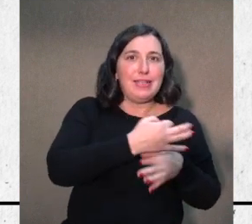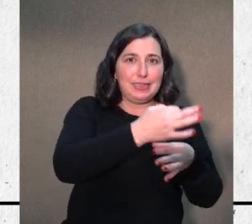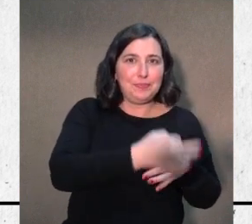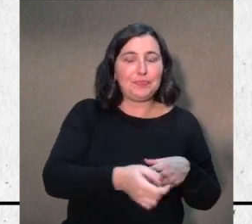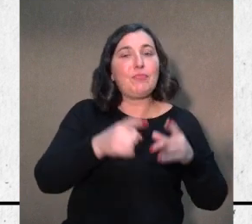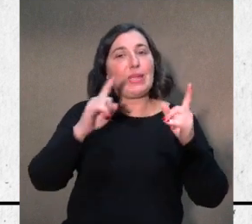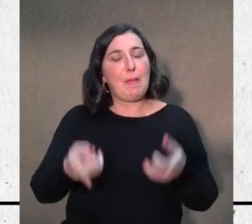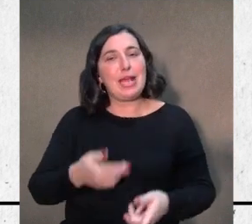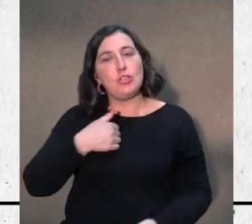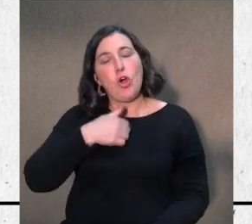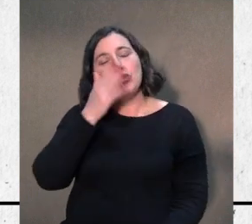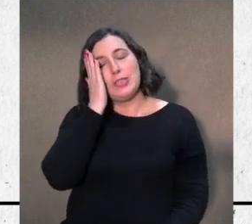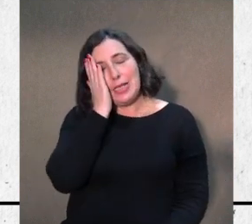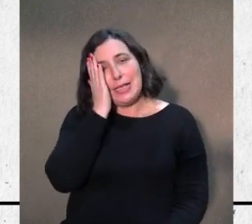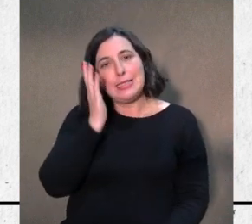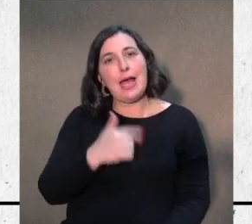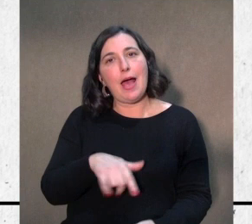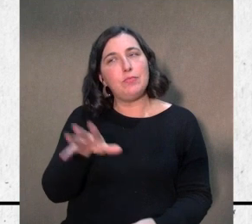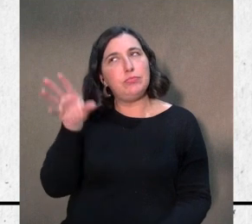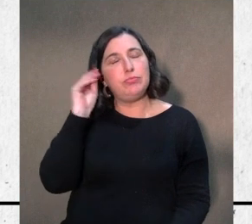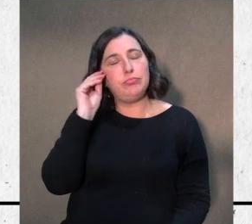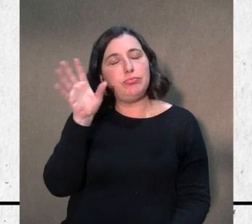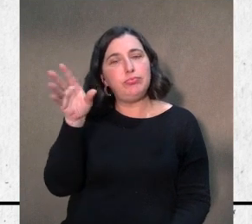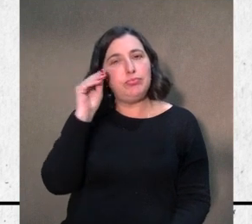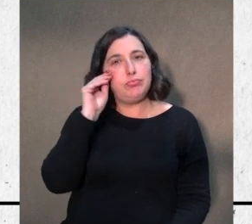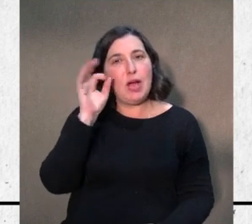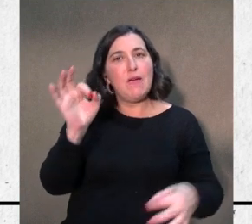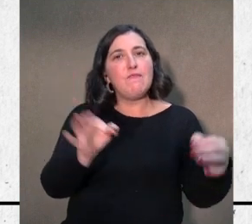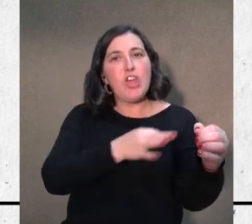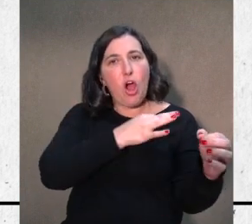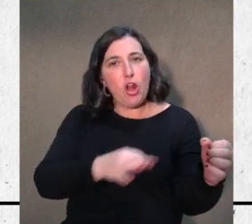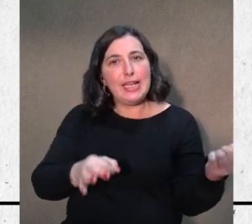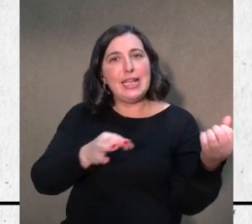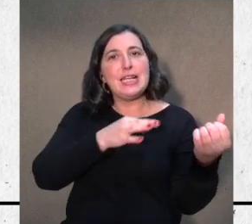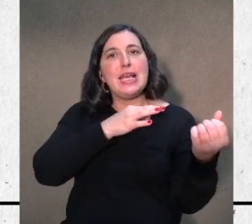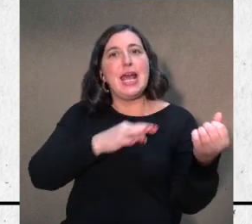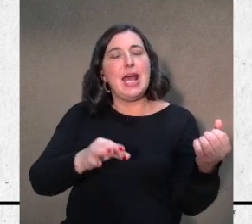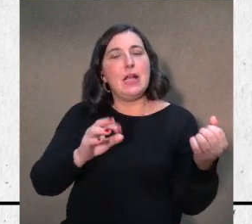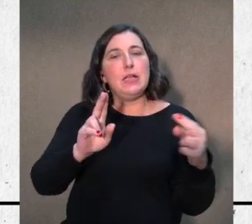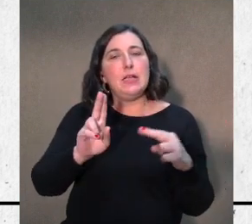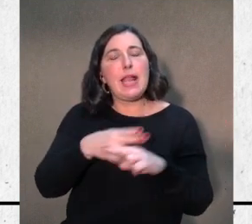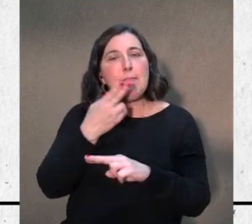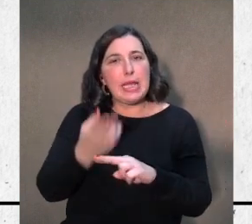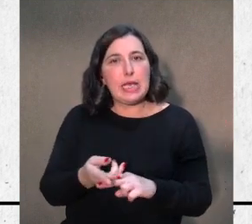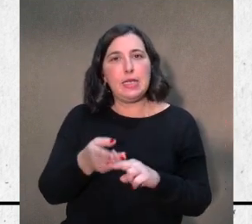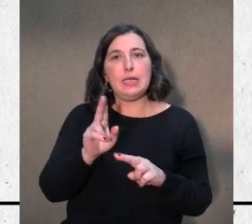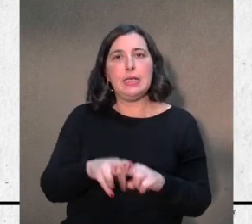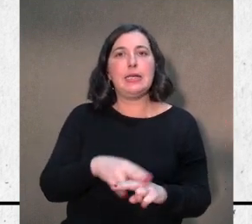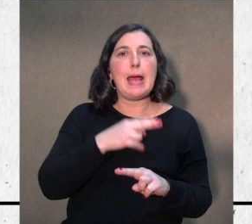y repetir y repetir un ejercicio aburrido, pónganle, que generaba en mí como un